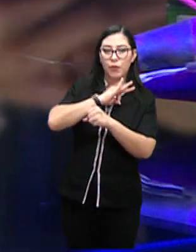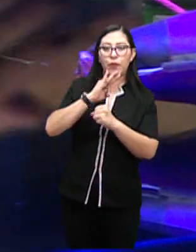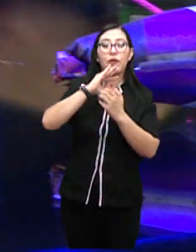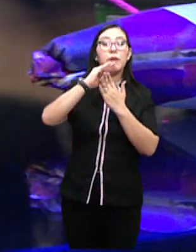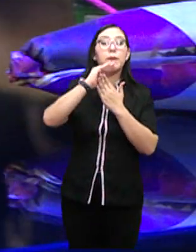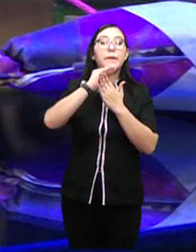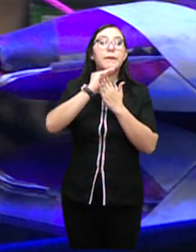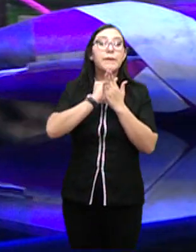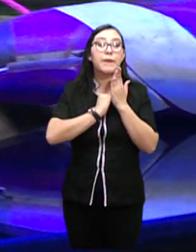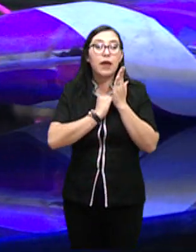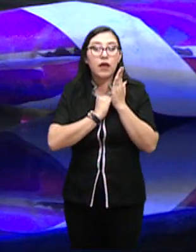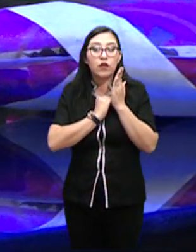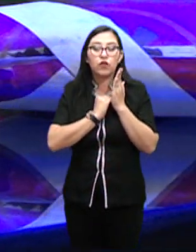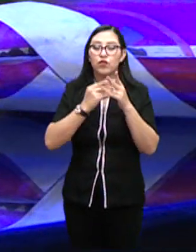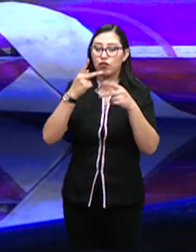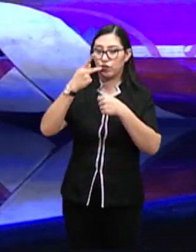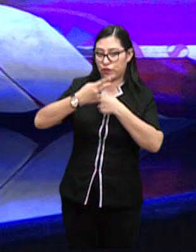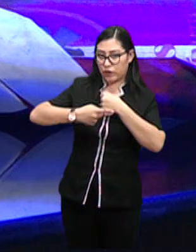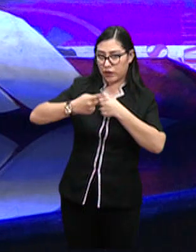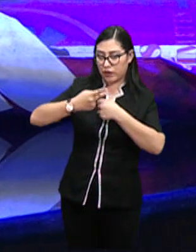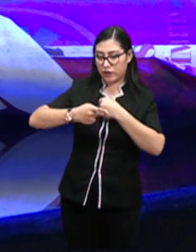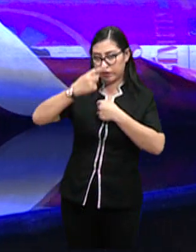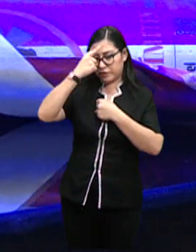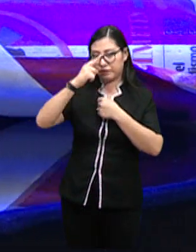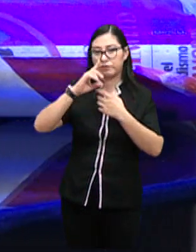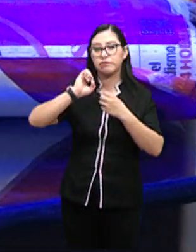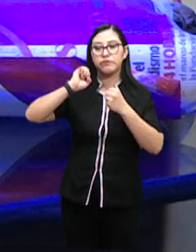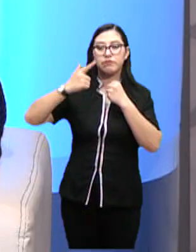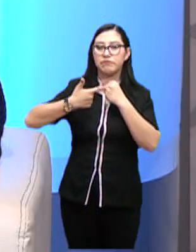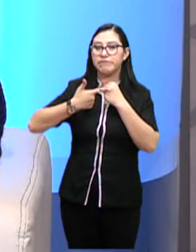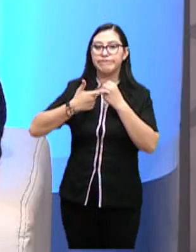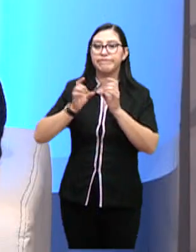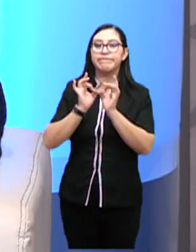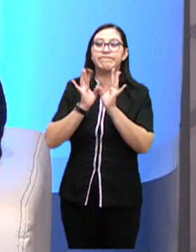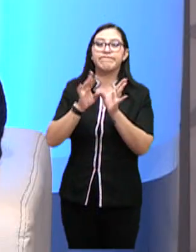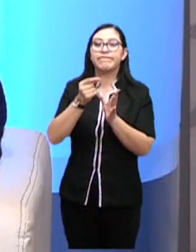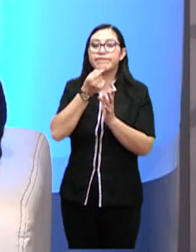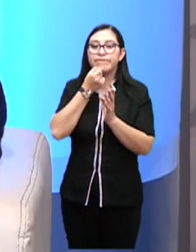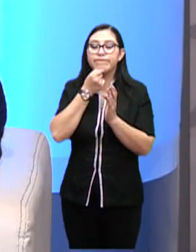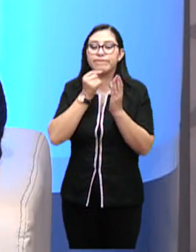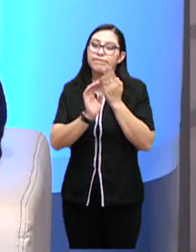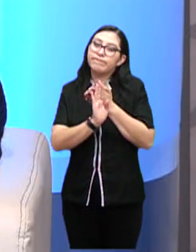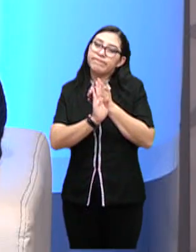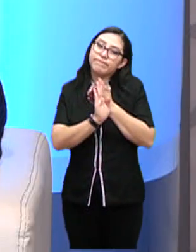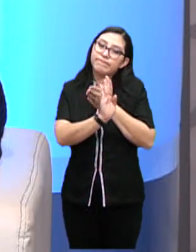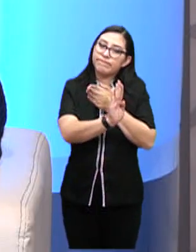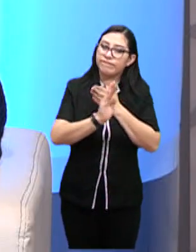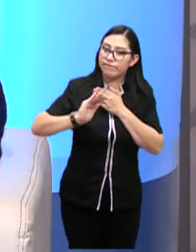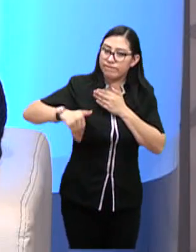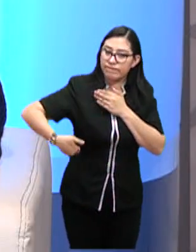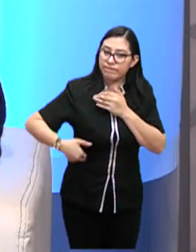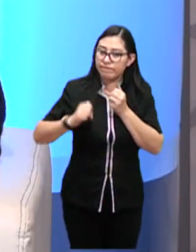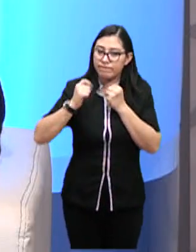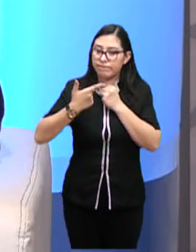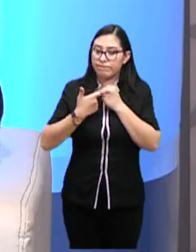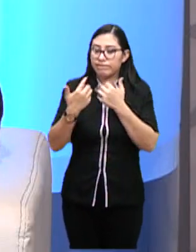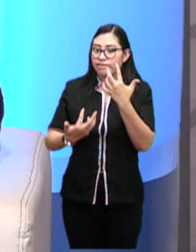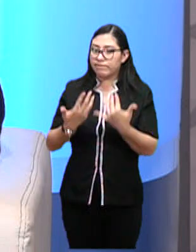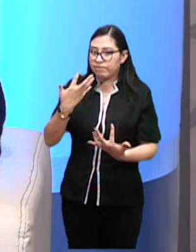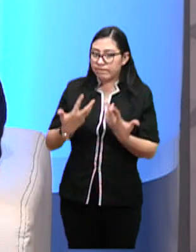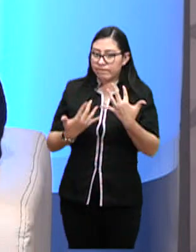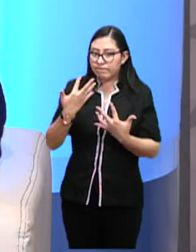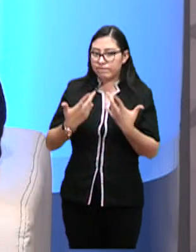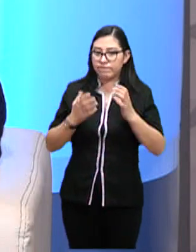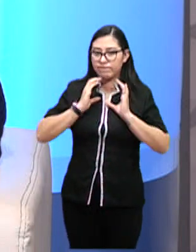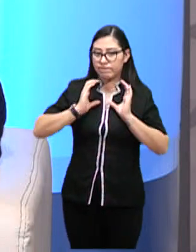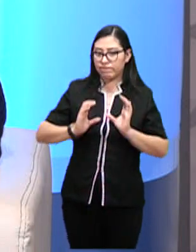el riesgo y sobre todo evitar con esto que pequeños salgan accidentados, salgan quemados y